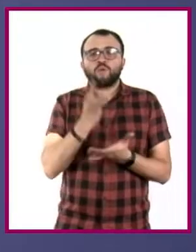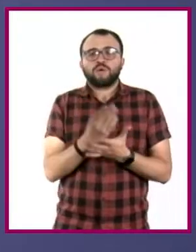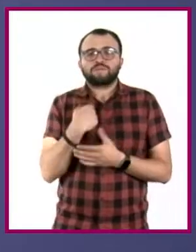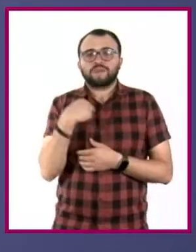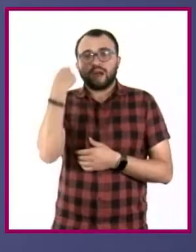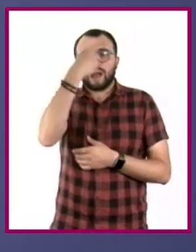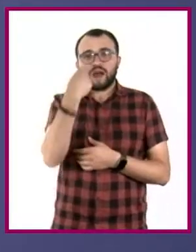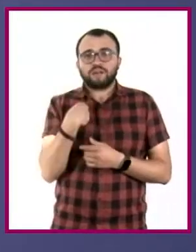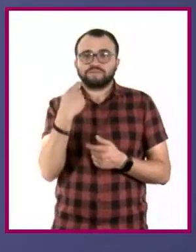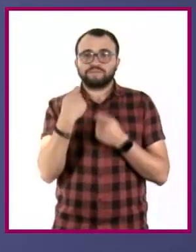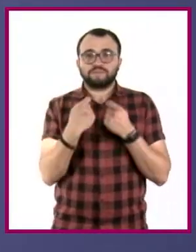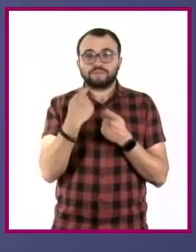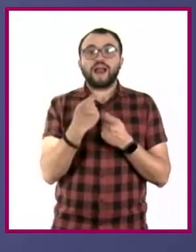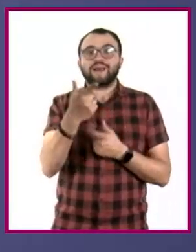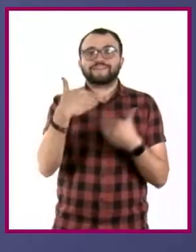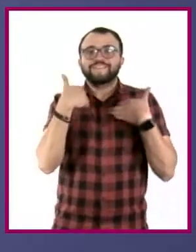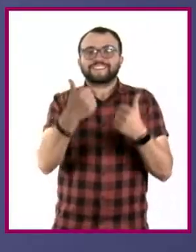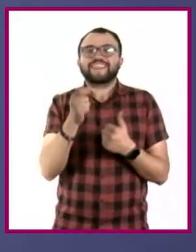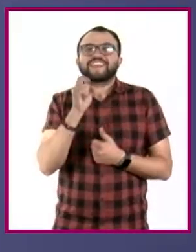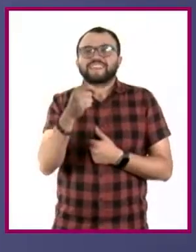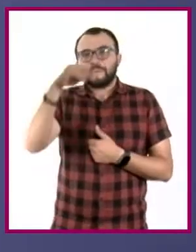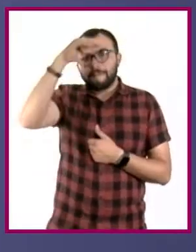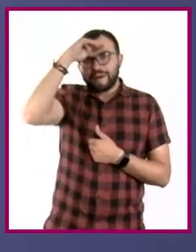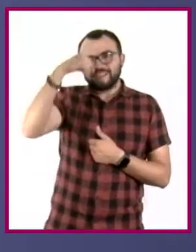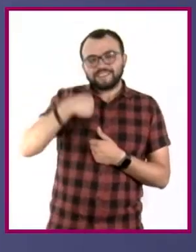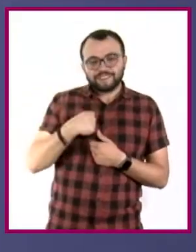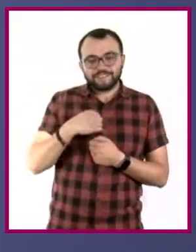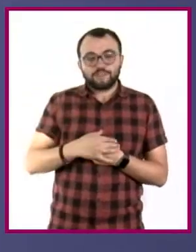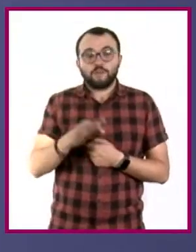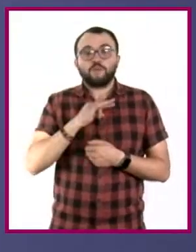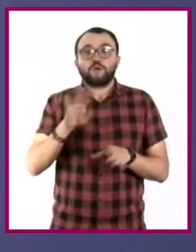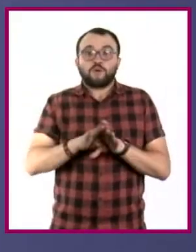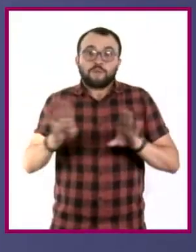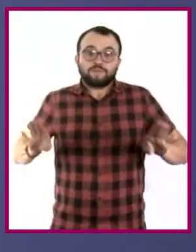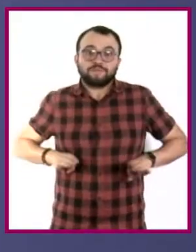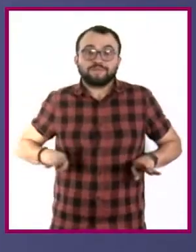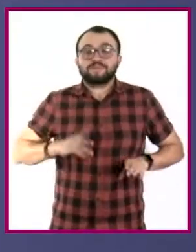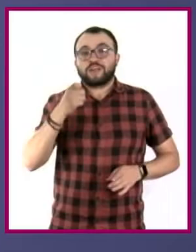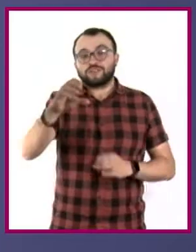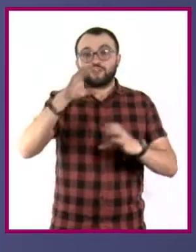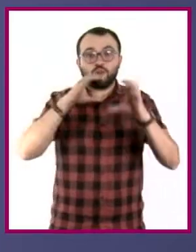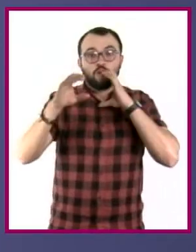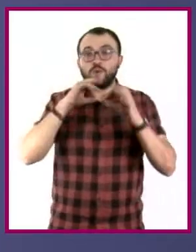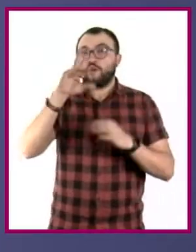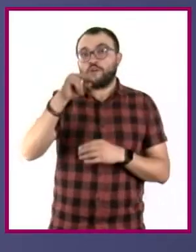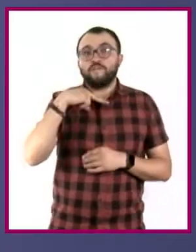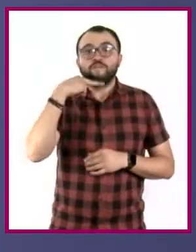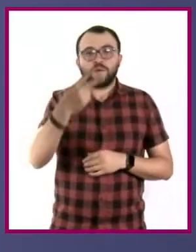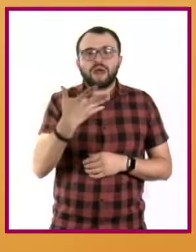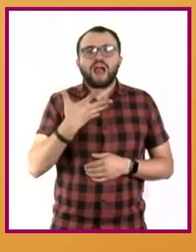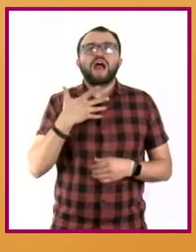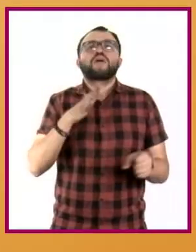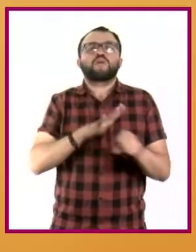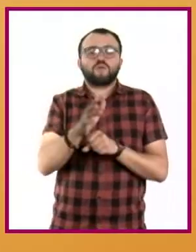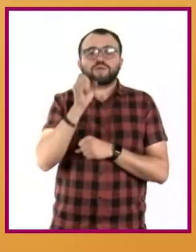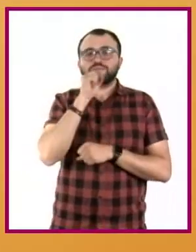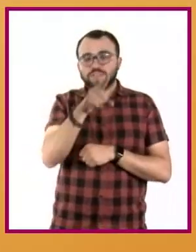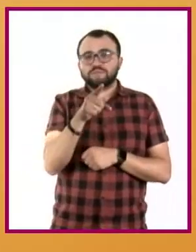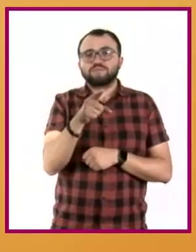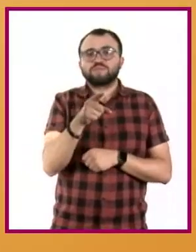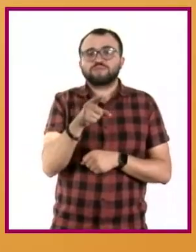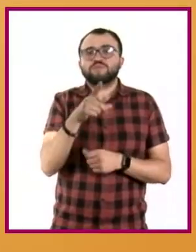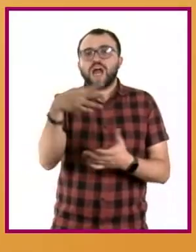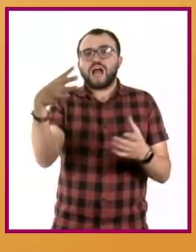Cabe aclarar que podría existir la idea de que cada comportamiento de la comunicación no verbal tiene un significado